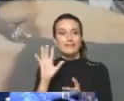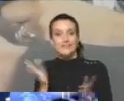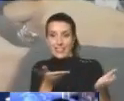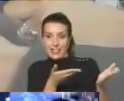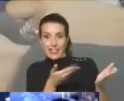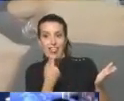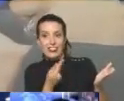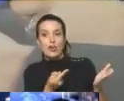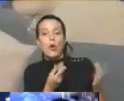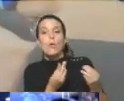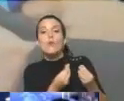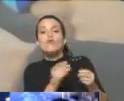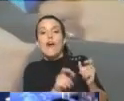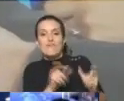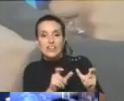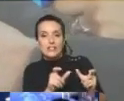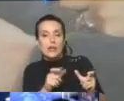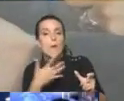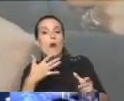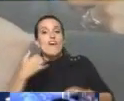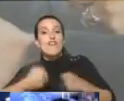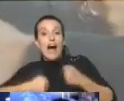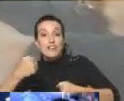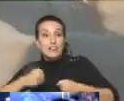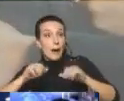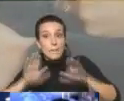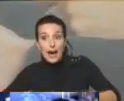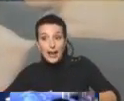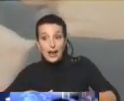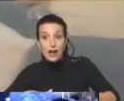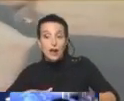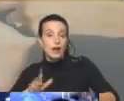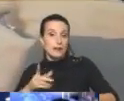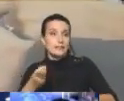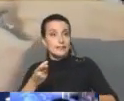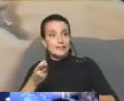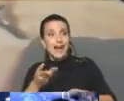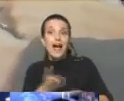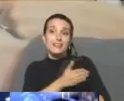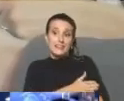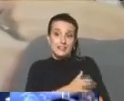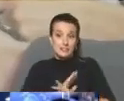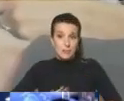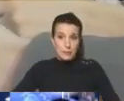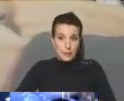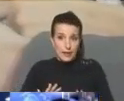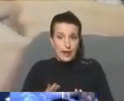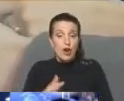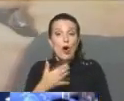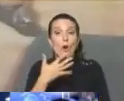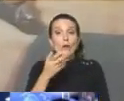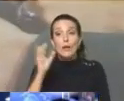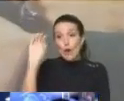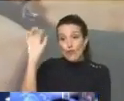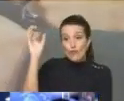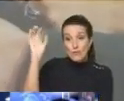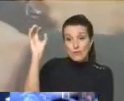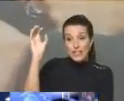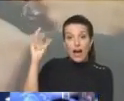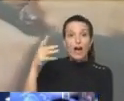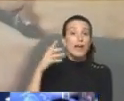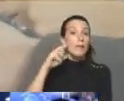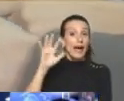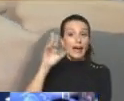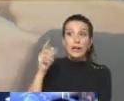es algo que requiere planificación cuando una una bombilla incandescente usaba el ejemplo de la prenda y la paga muchas veces tiende a romperla contando que